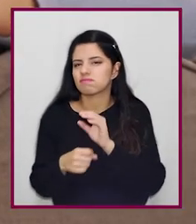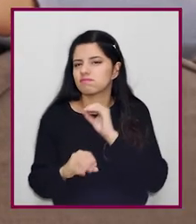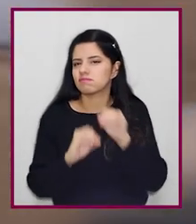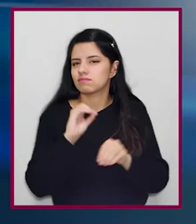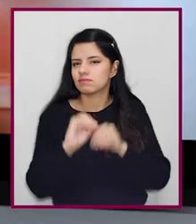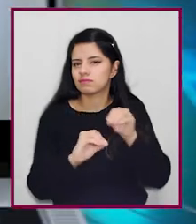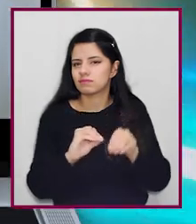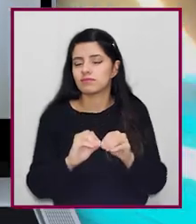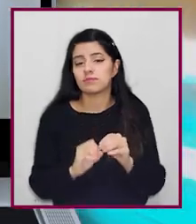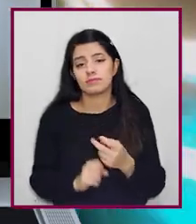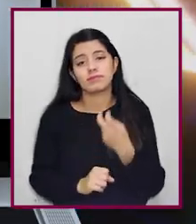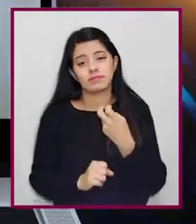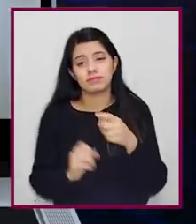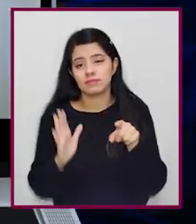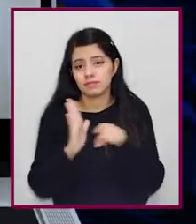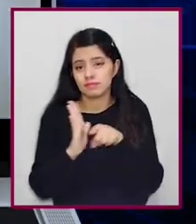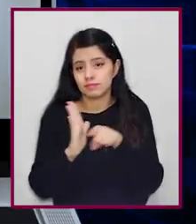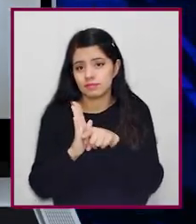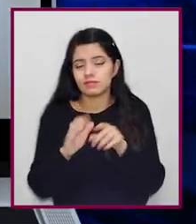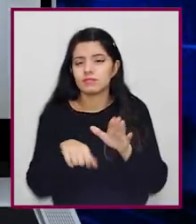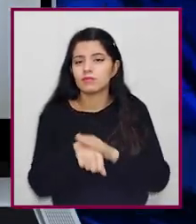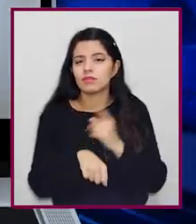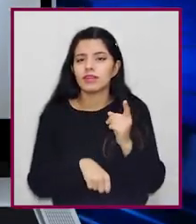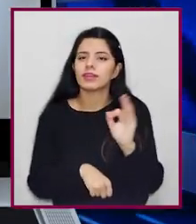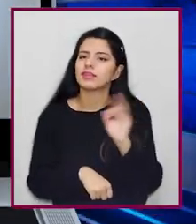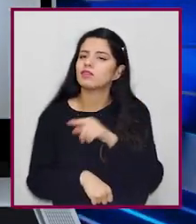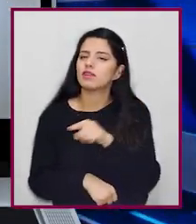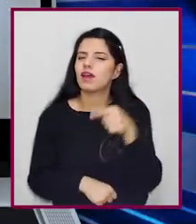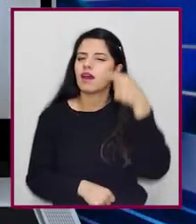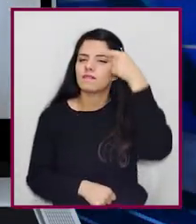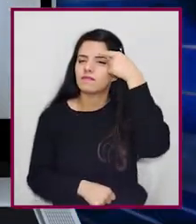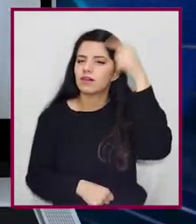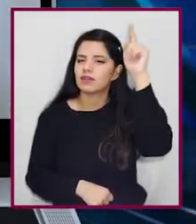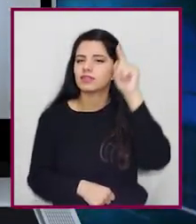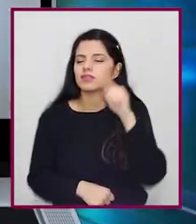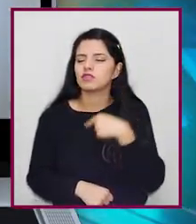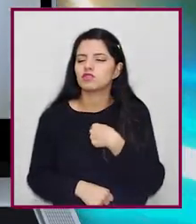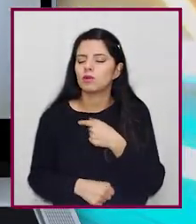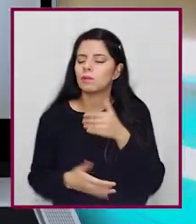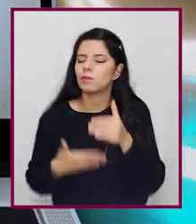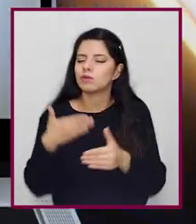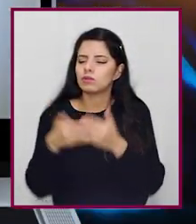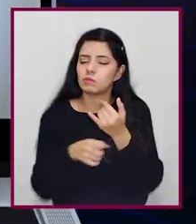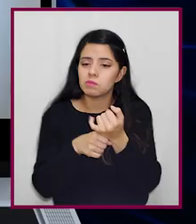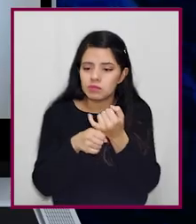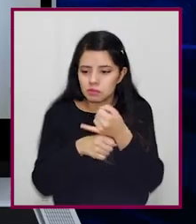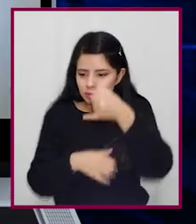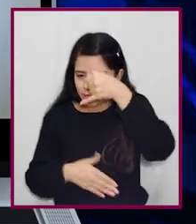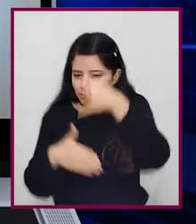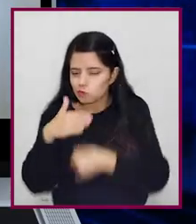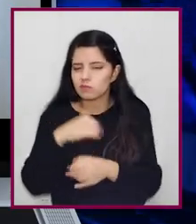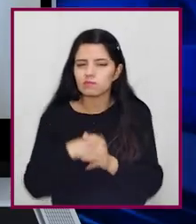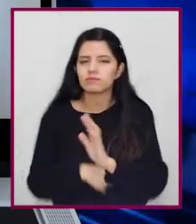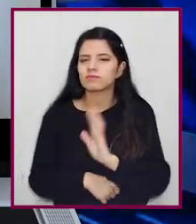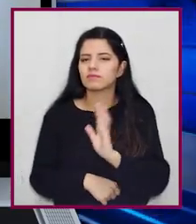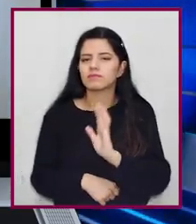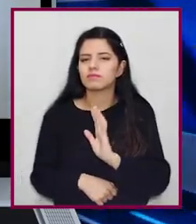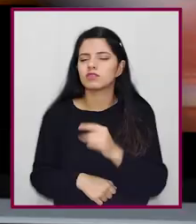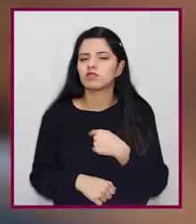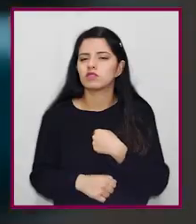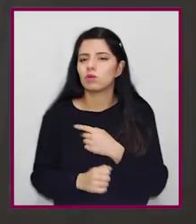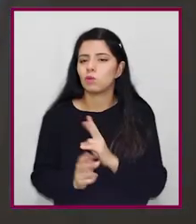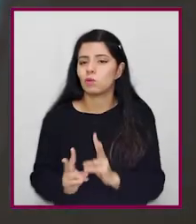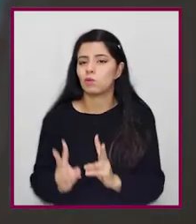negativa, porque puede ser muy sencillo que se dejen de preocupar por realizar todo el proceso de investigación y entonces básicamente copiar